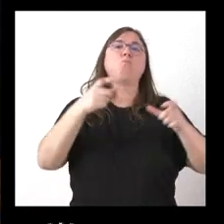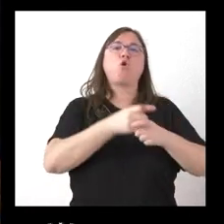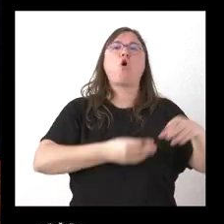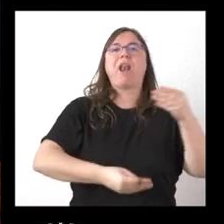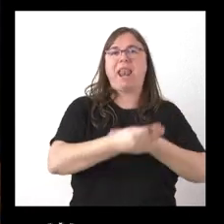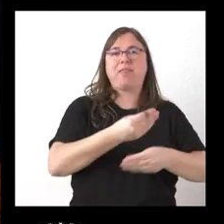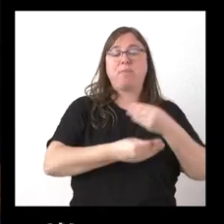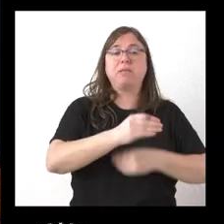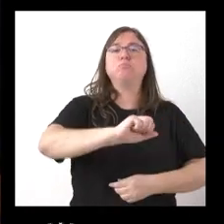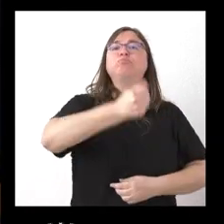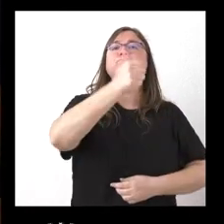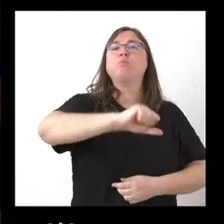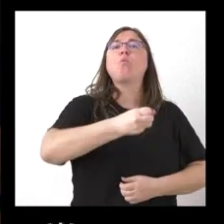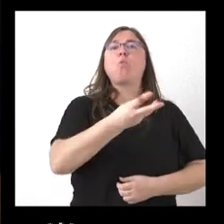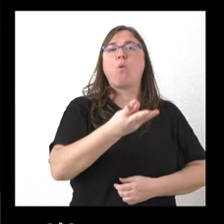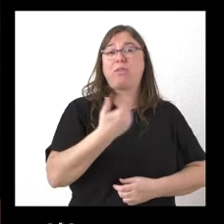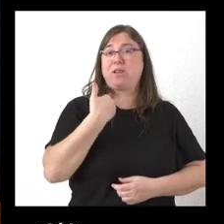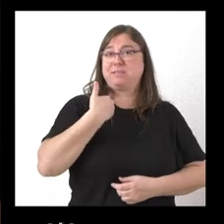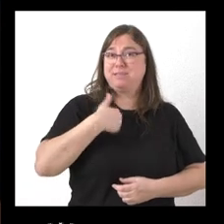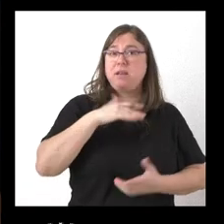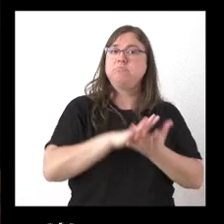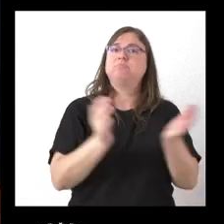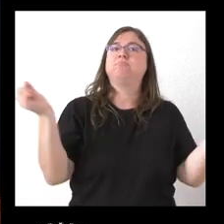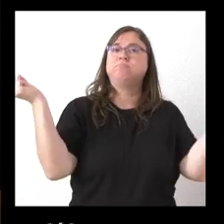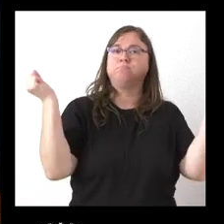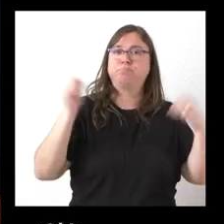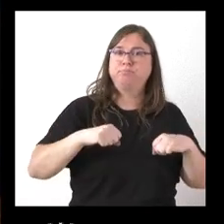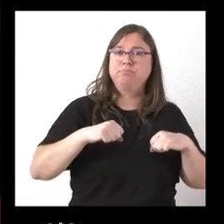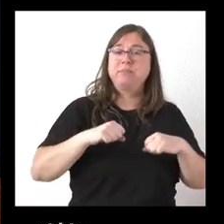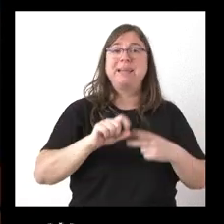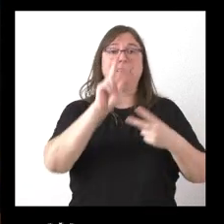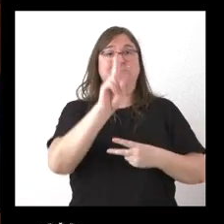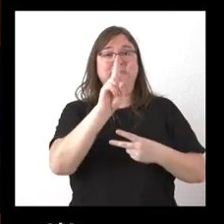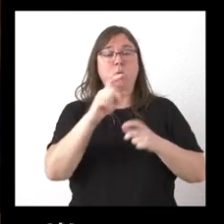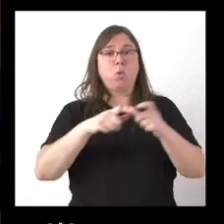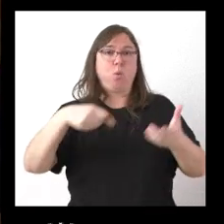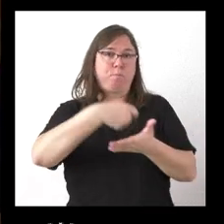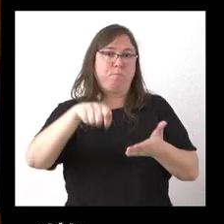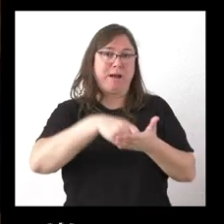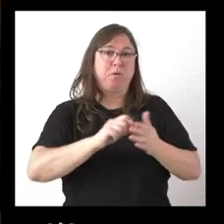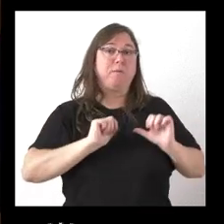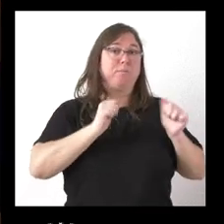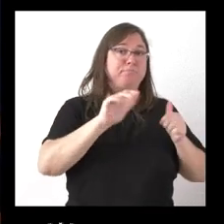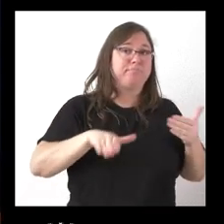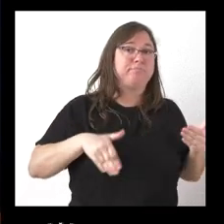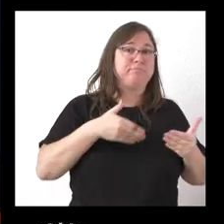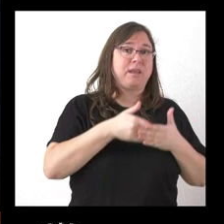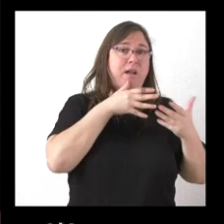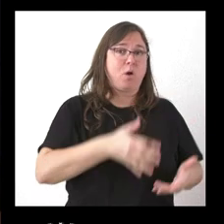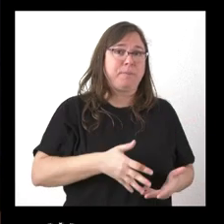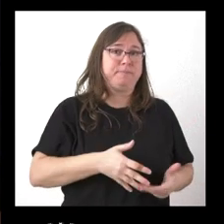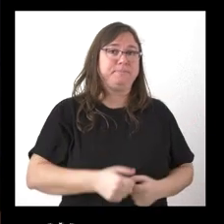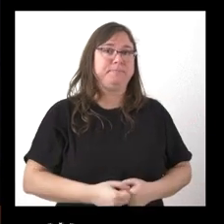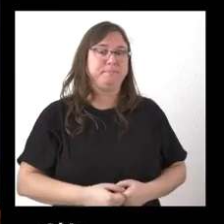de concesiones ahora que ya hemos acordado la segunda Ronda de pagos desde su implantación a de años